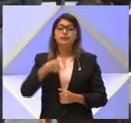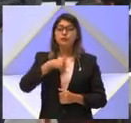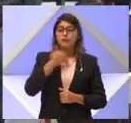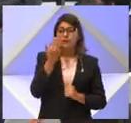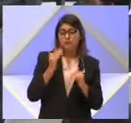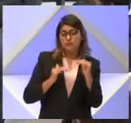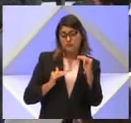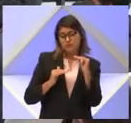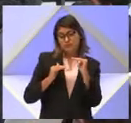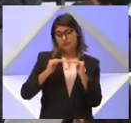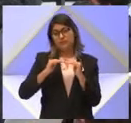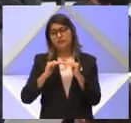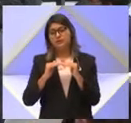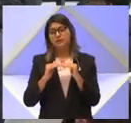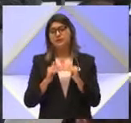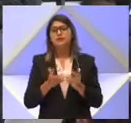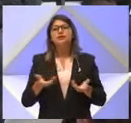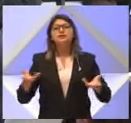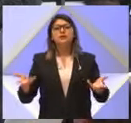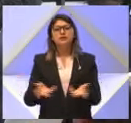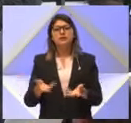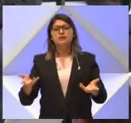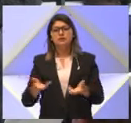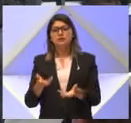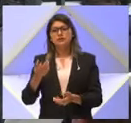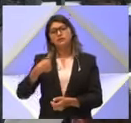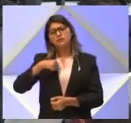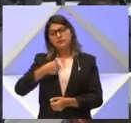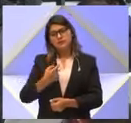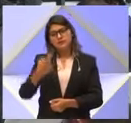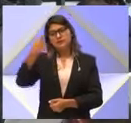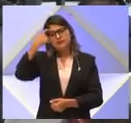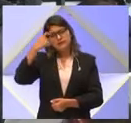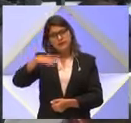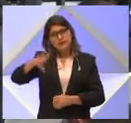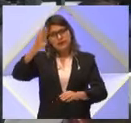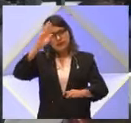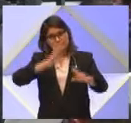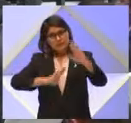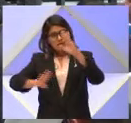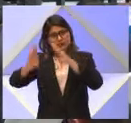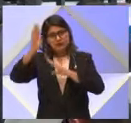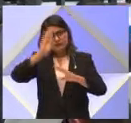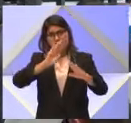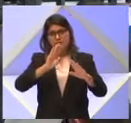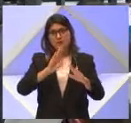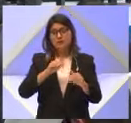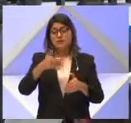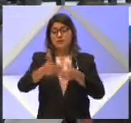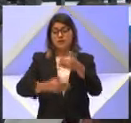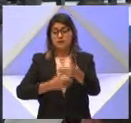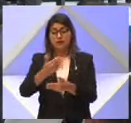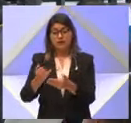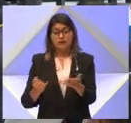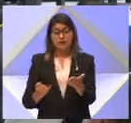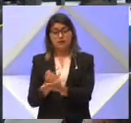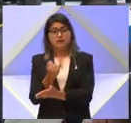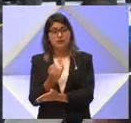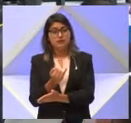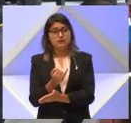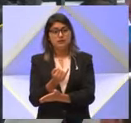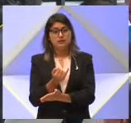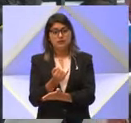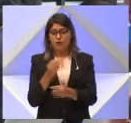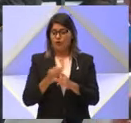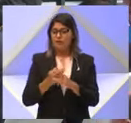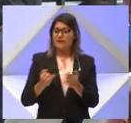que ir con la mentalidad de que lo que resolvamos en muy poco tiempo va a quedar siendo obsoleto